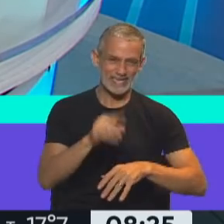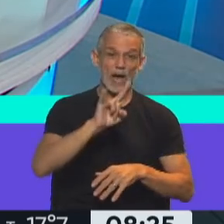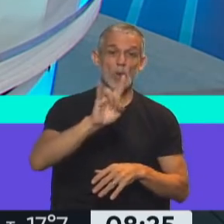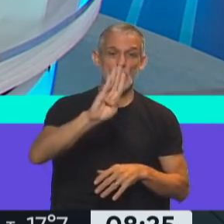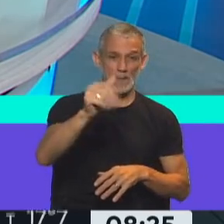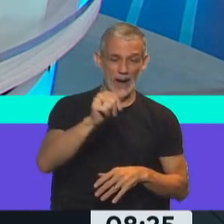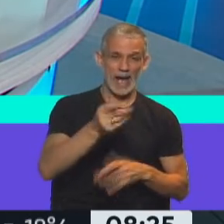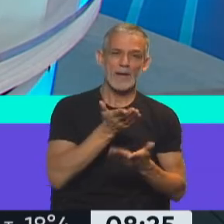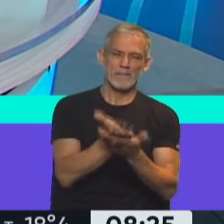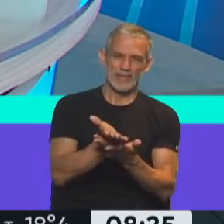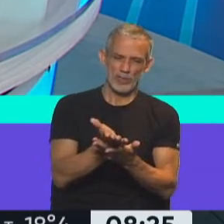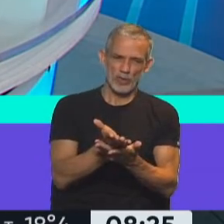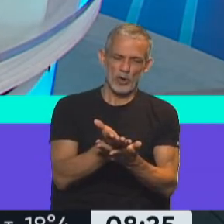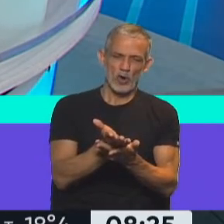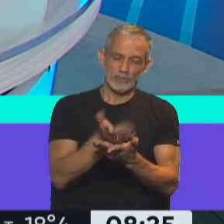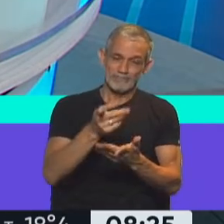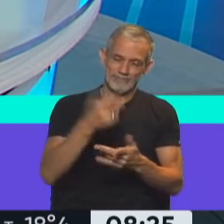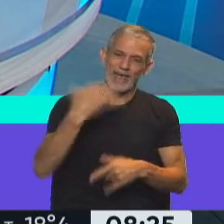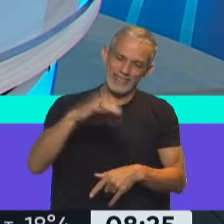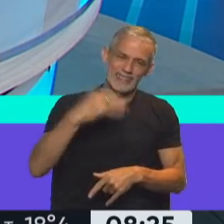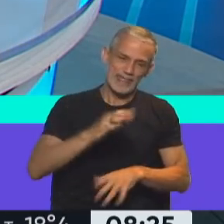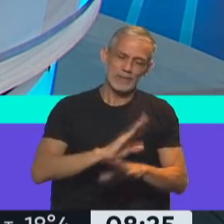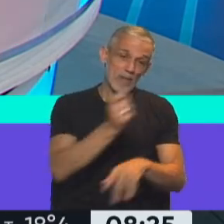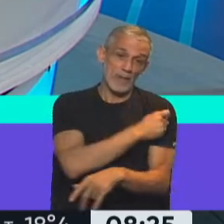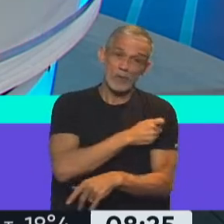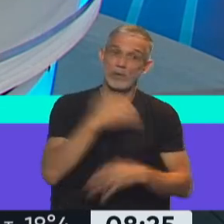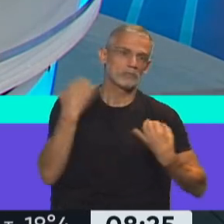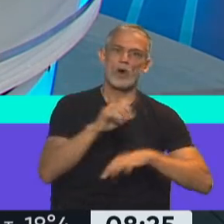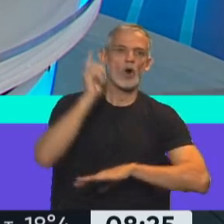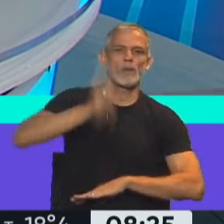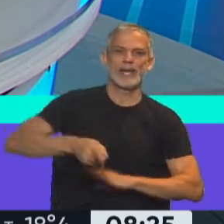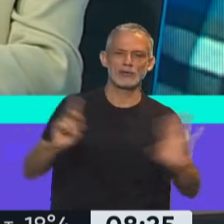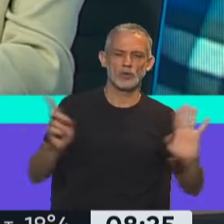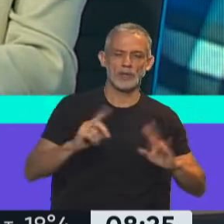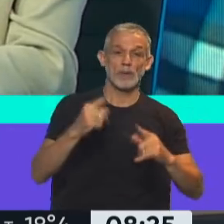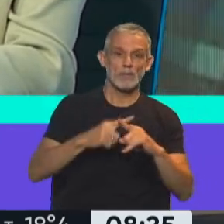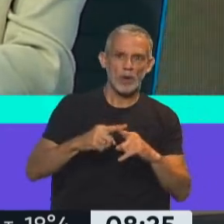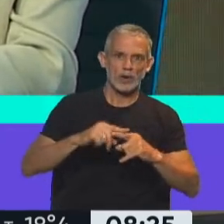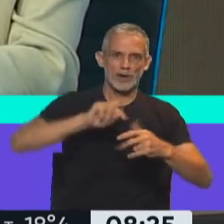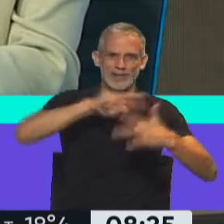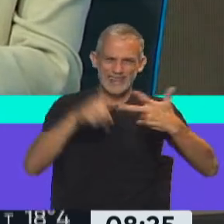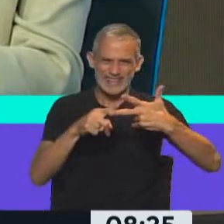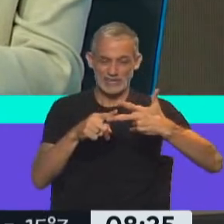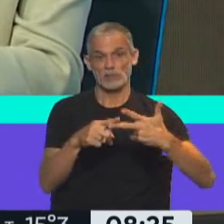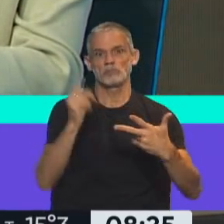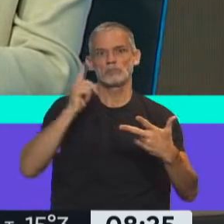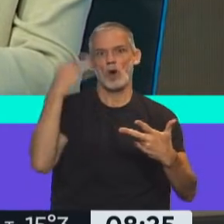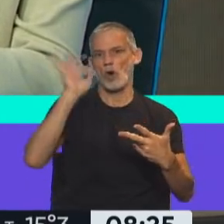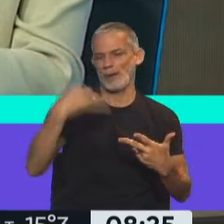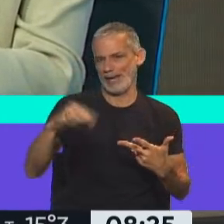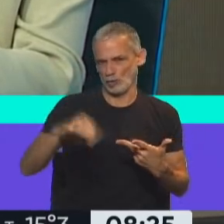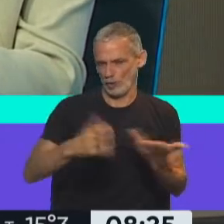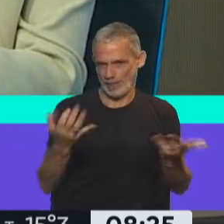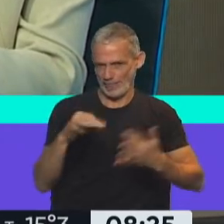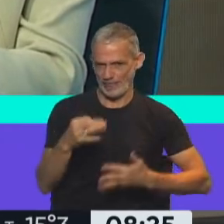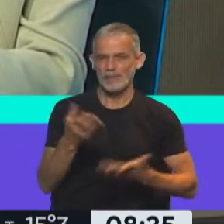de la Universidad de Buenos Aires, fue la que ha pedido justamente que se declare obligatoria la vacuna ante las terceras dosis. Es un indicio importante para tener en